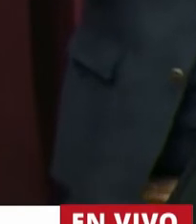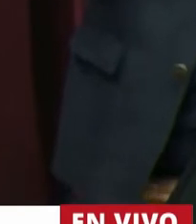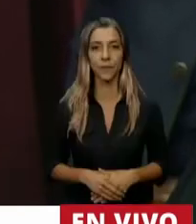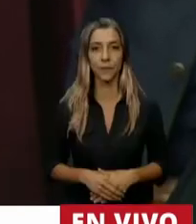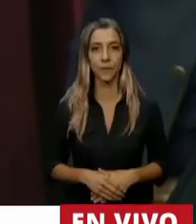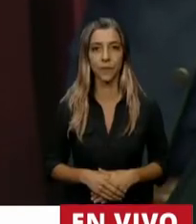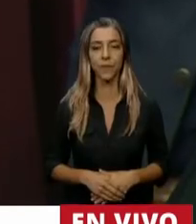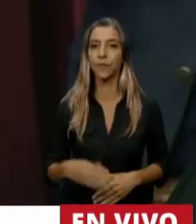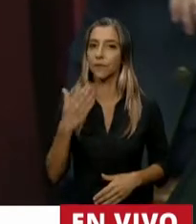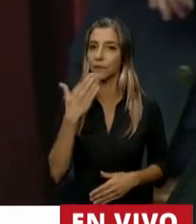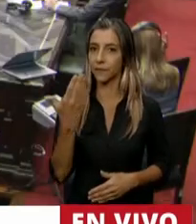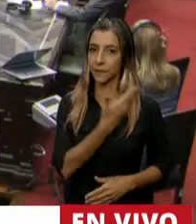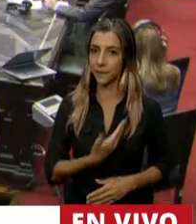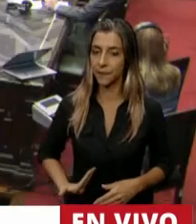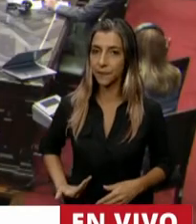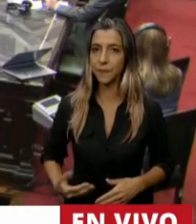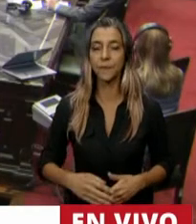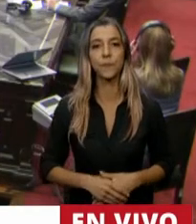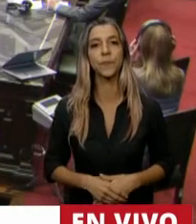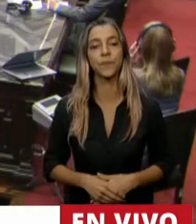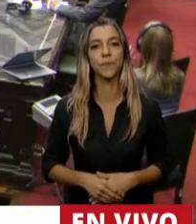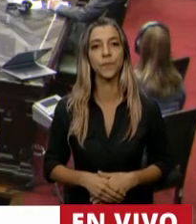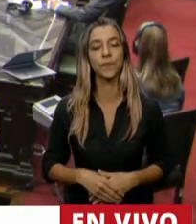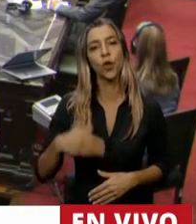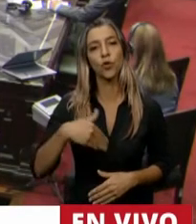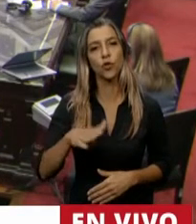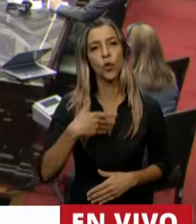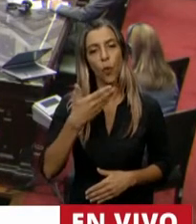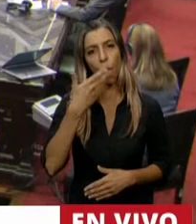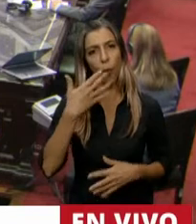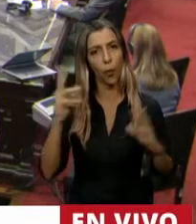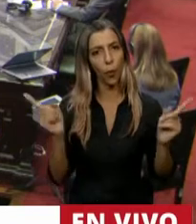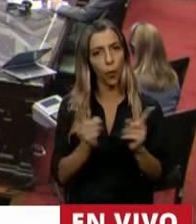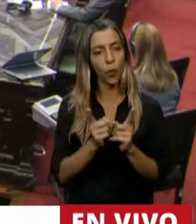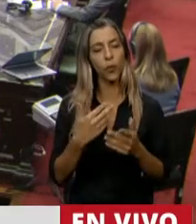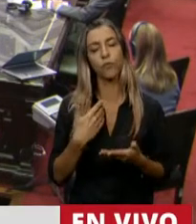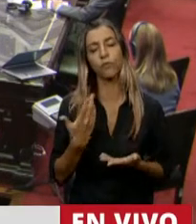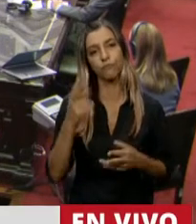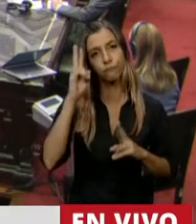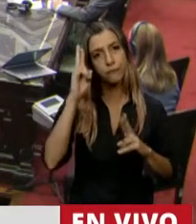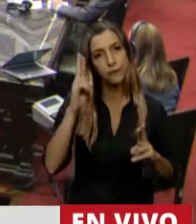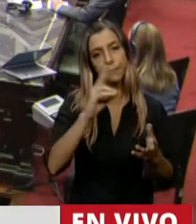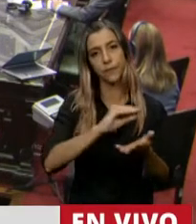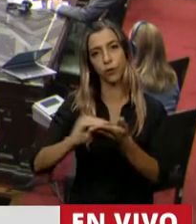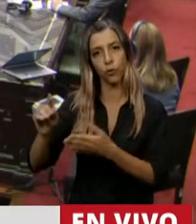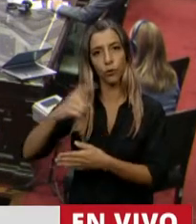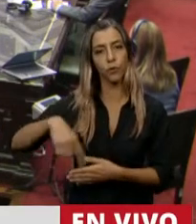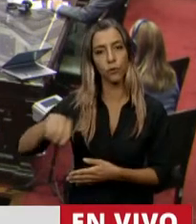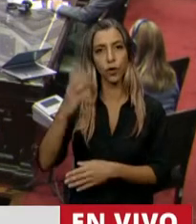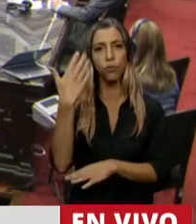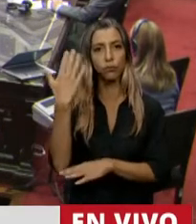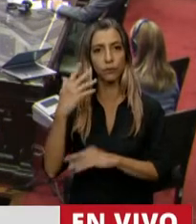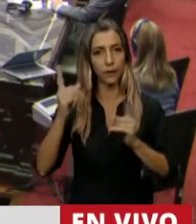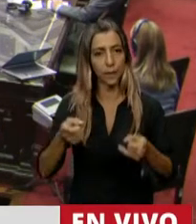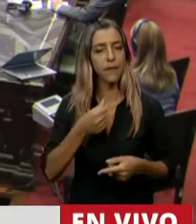Gracias, señor presidente. Voy a intentar ser breve por respeto a mis compañeros que quieren hacer uso de la palabra en